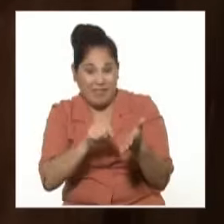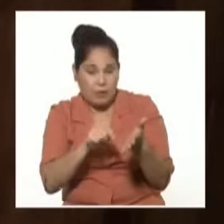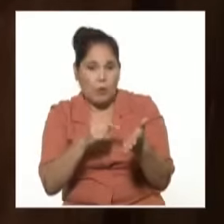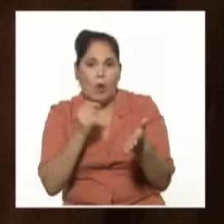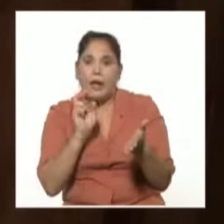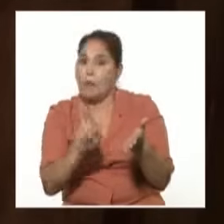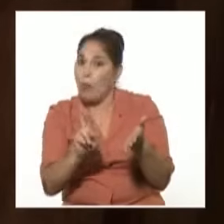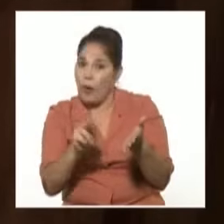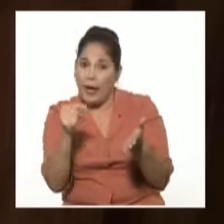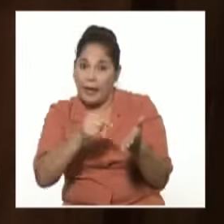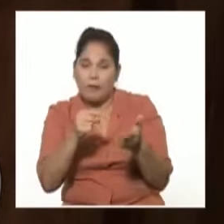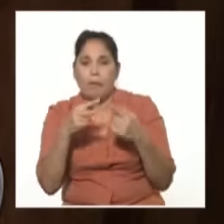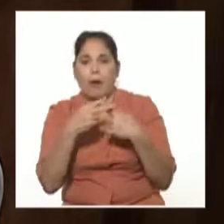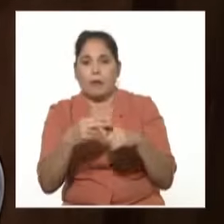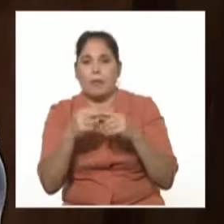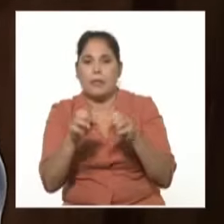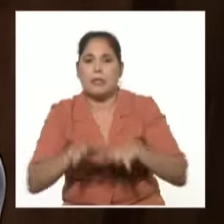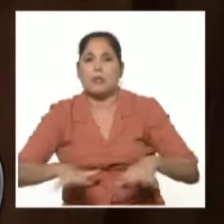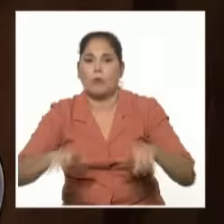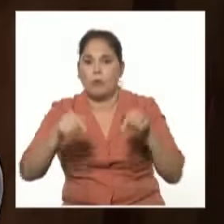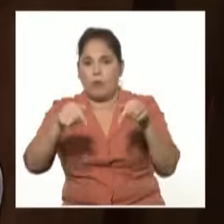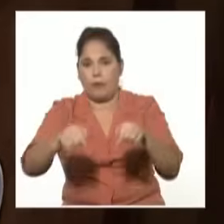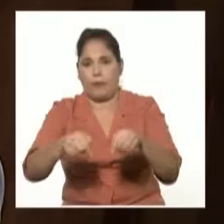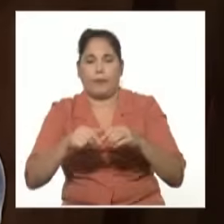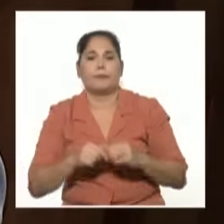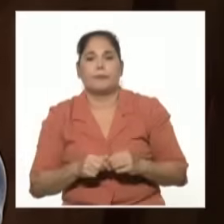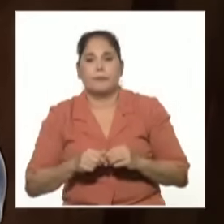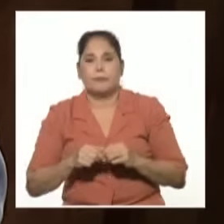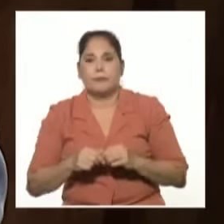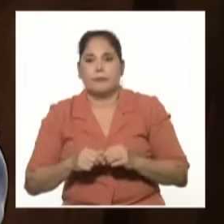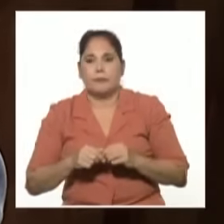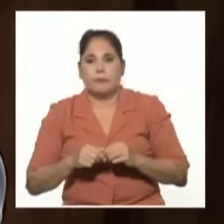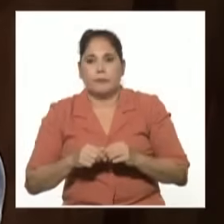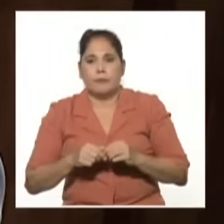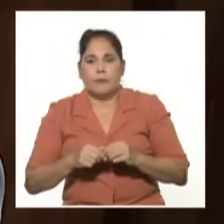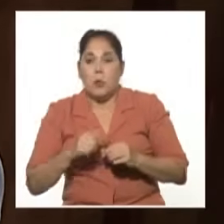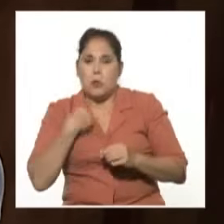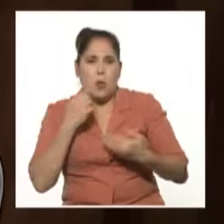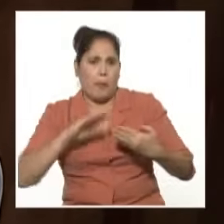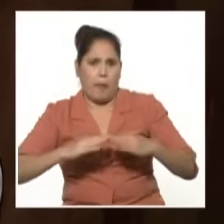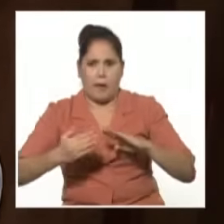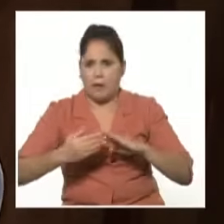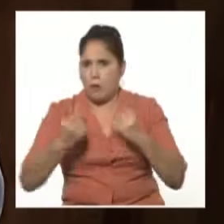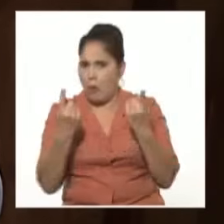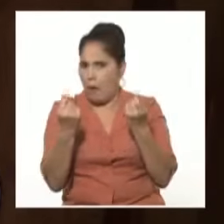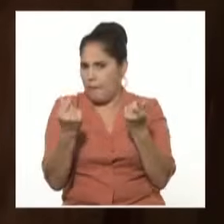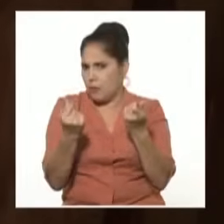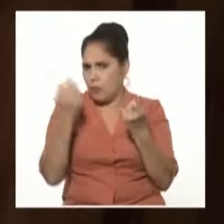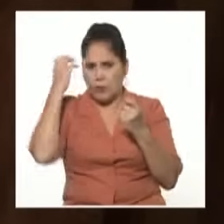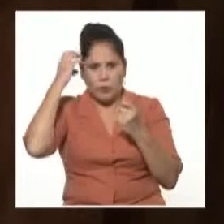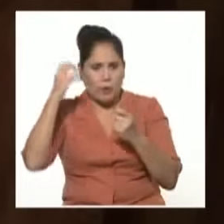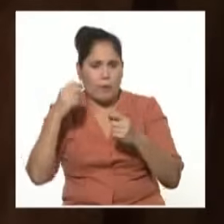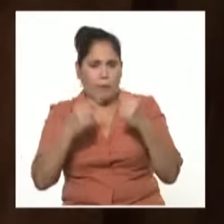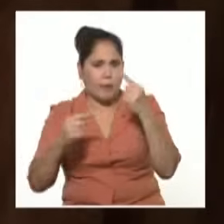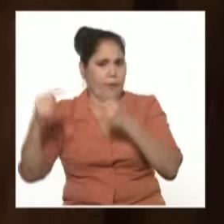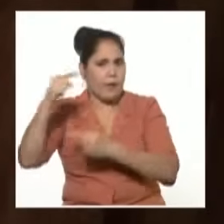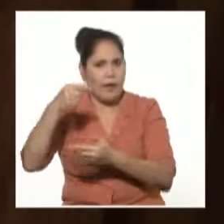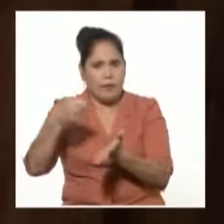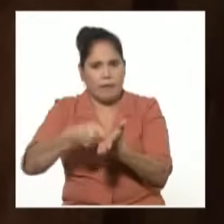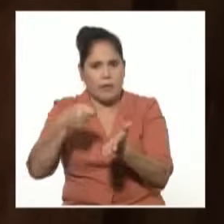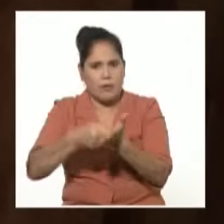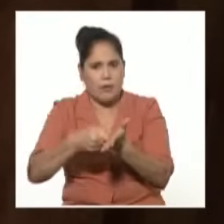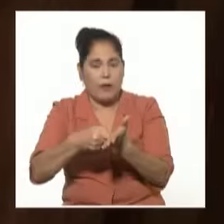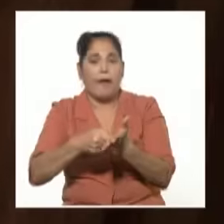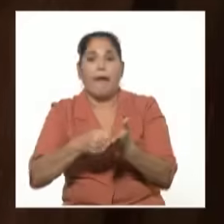urgente de resolver la situación actual del país. Hemos debatido también el presupuesto del Estado y las prioridades de inversión,